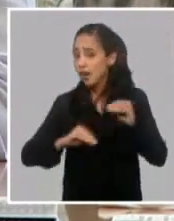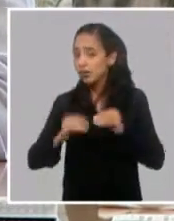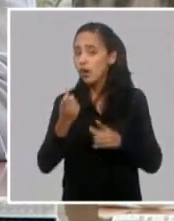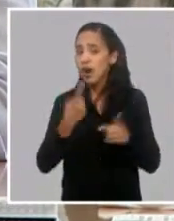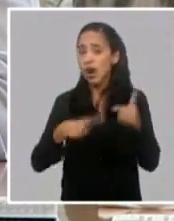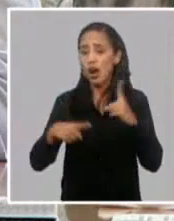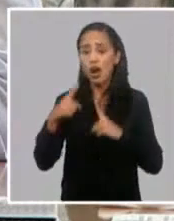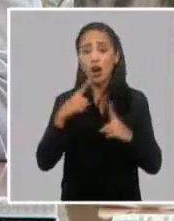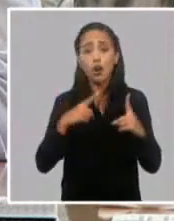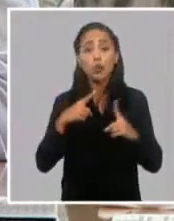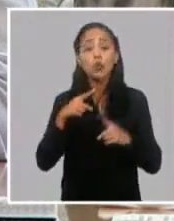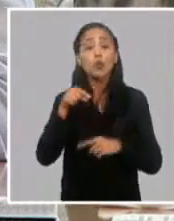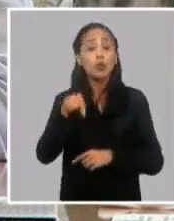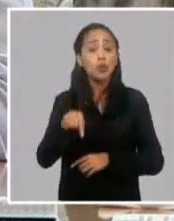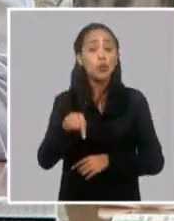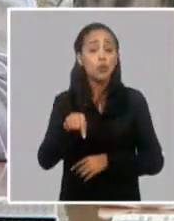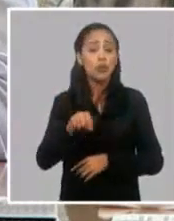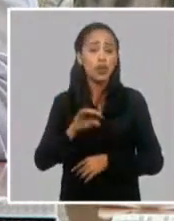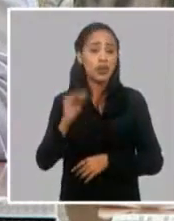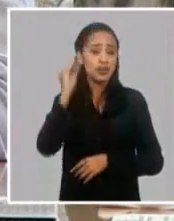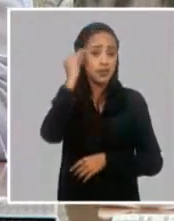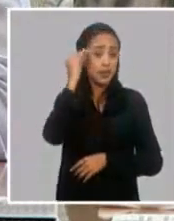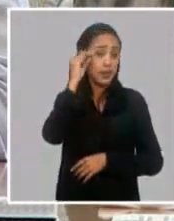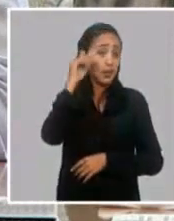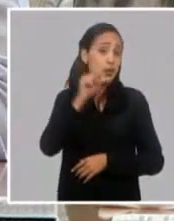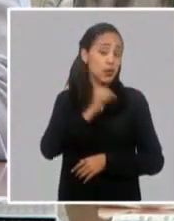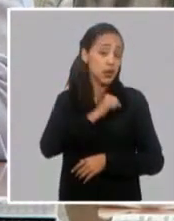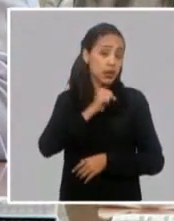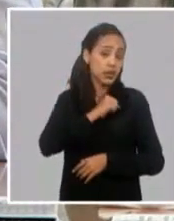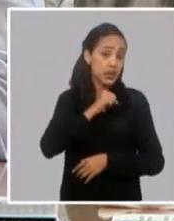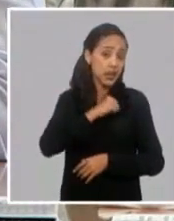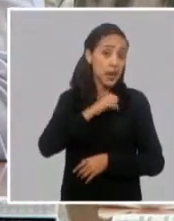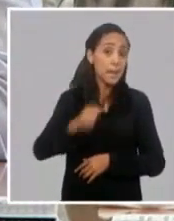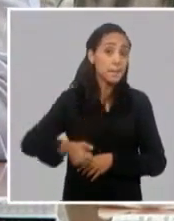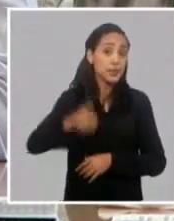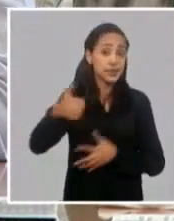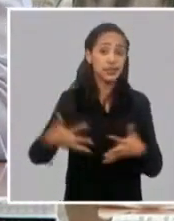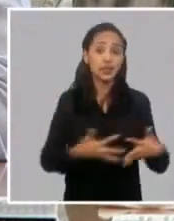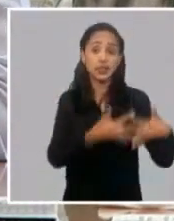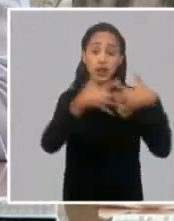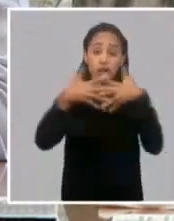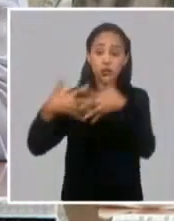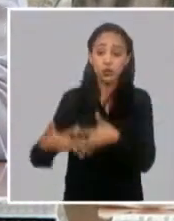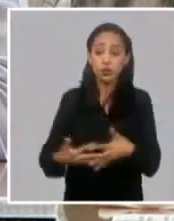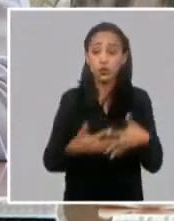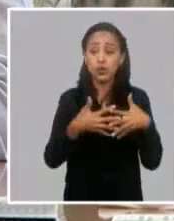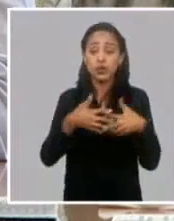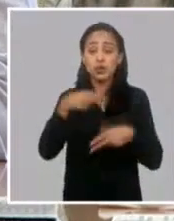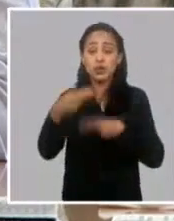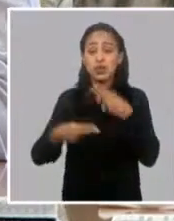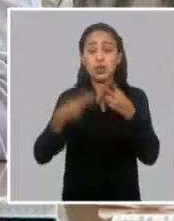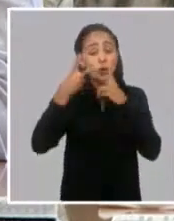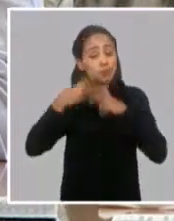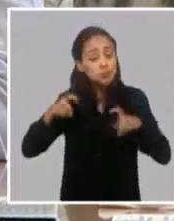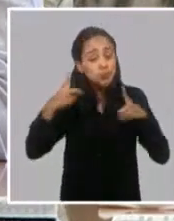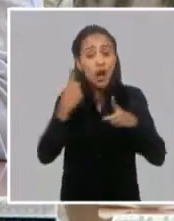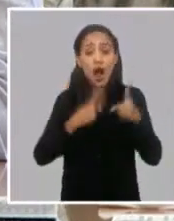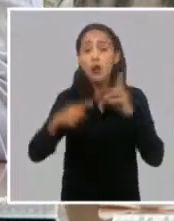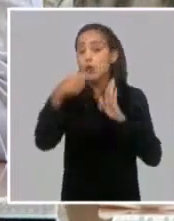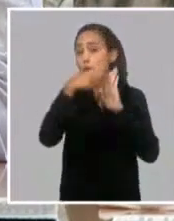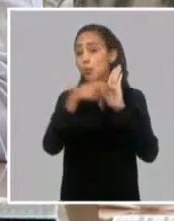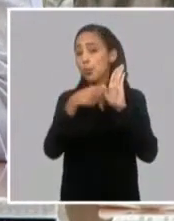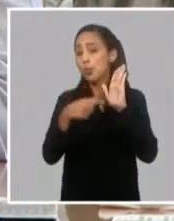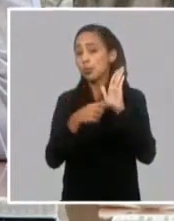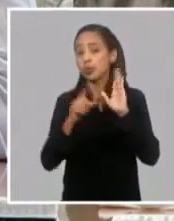algunas señas de las intenciones de la actual administración de los Estados Unidos de hacer una revisión en algunos puntos de la